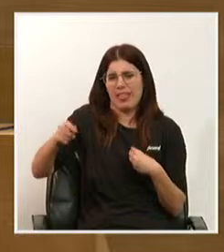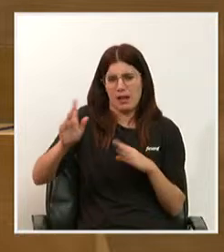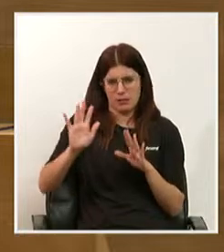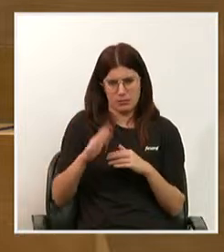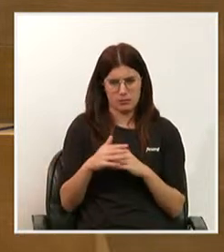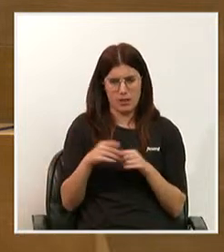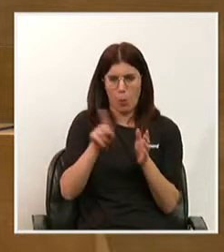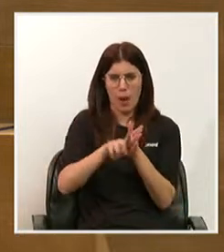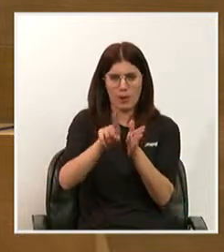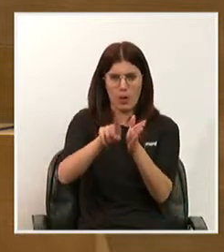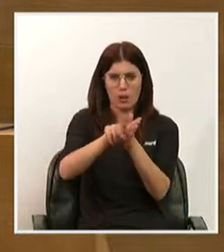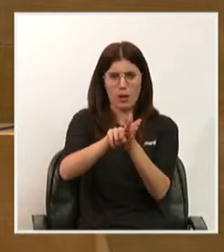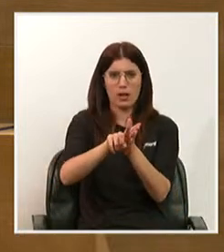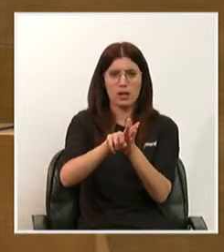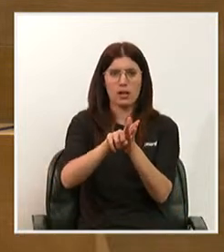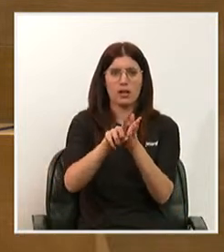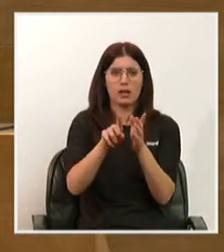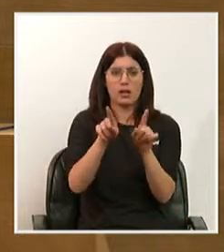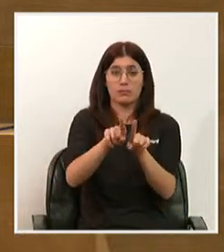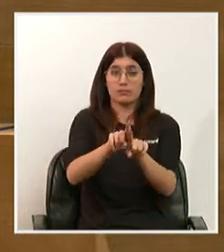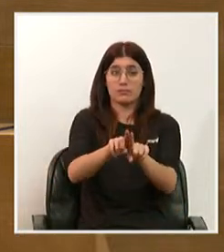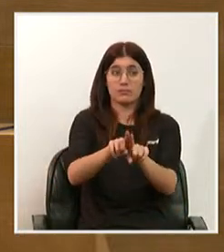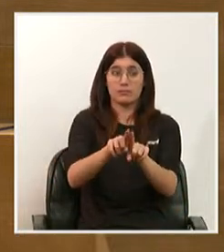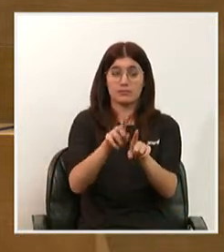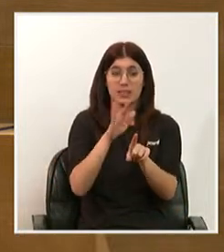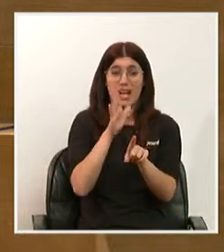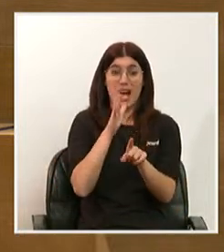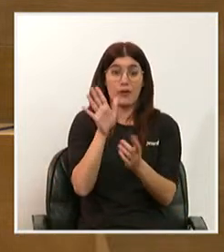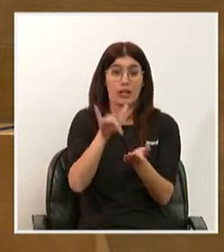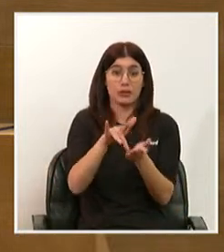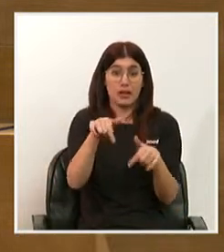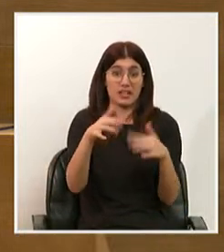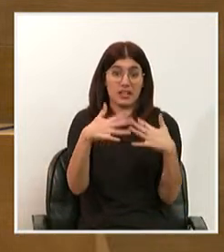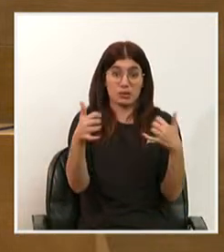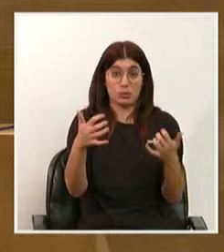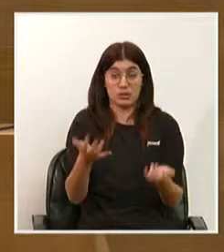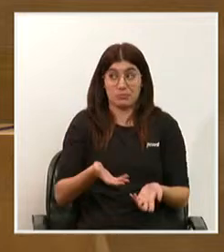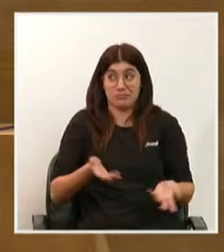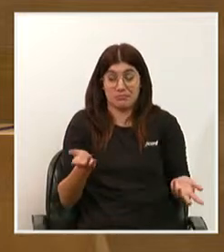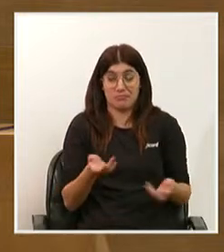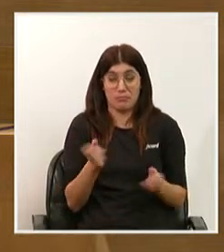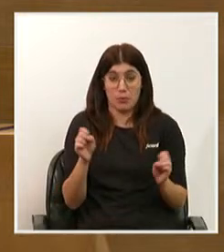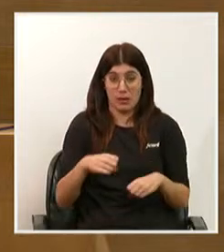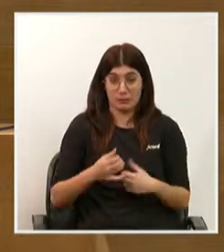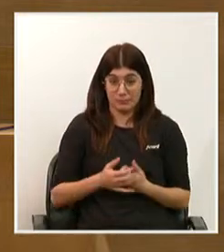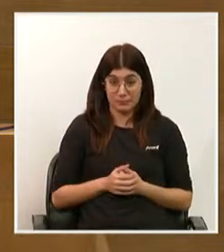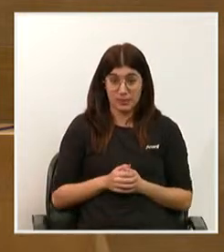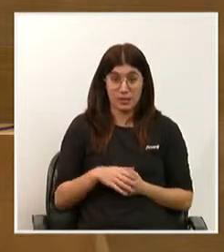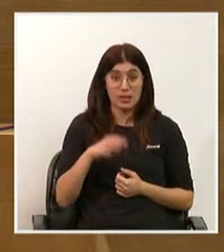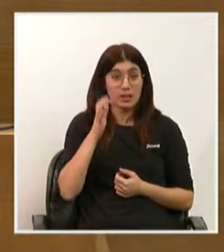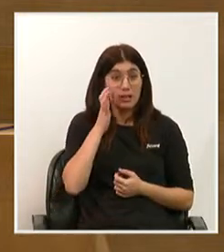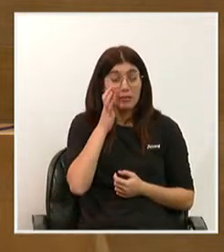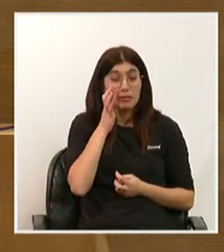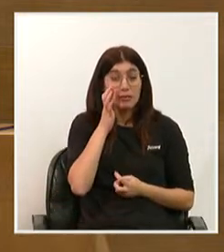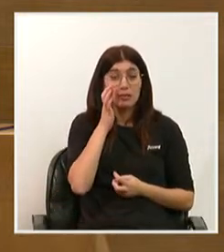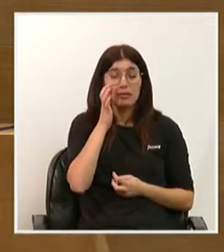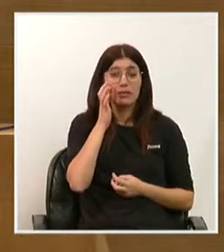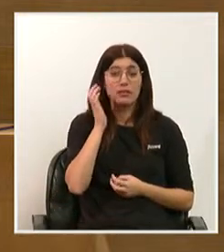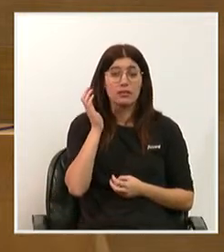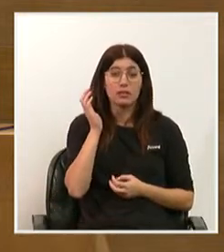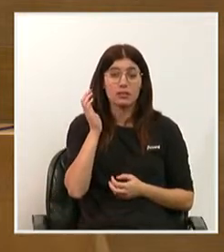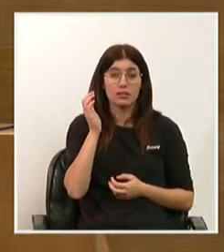V Ahora toca en las Cortes será que estamos